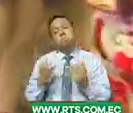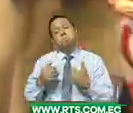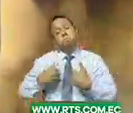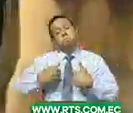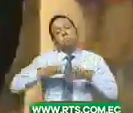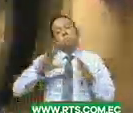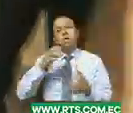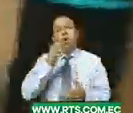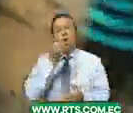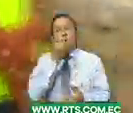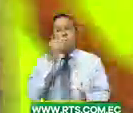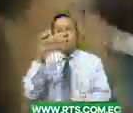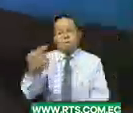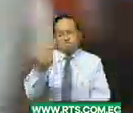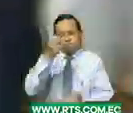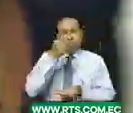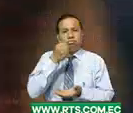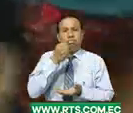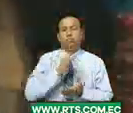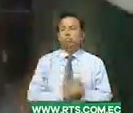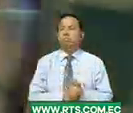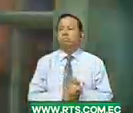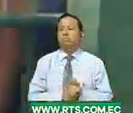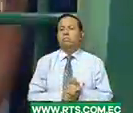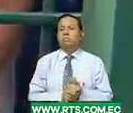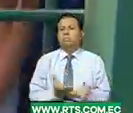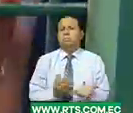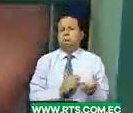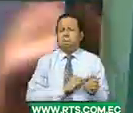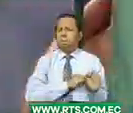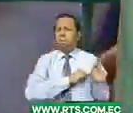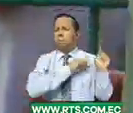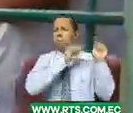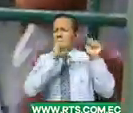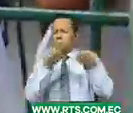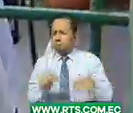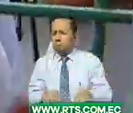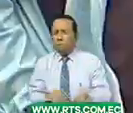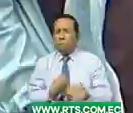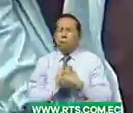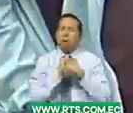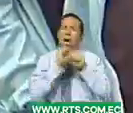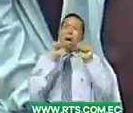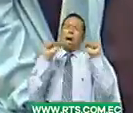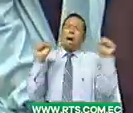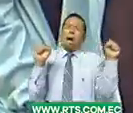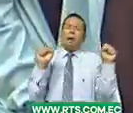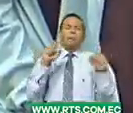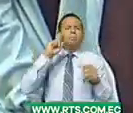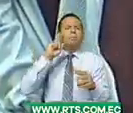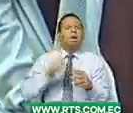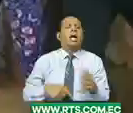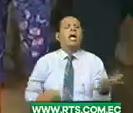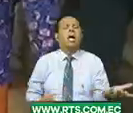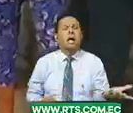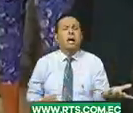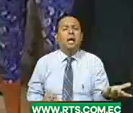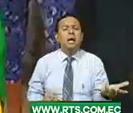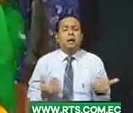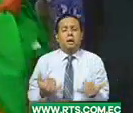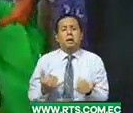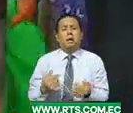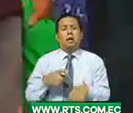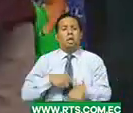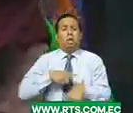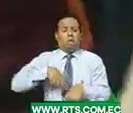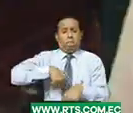de alimentos. A madrugar por gusto, porque mire, todavía estamos aquí y no nos vacunan. Ayer preguntamos y dijeron que sí, que